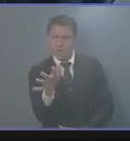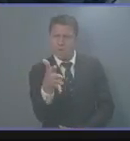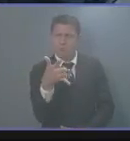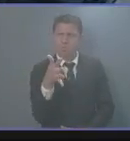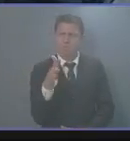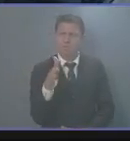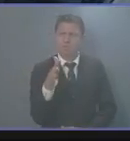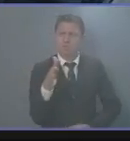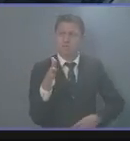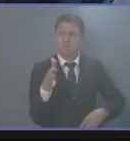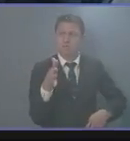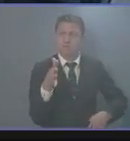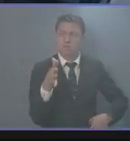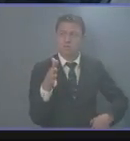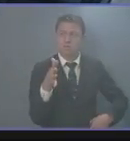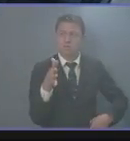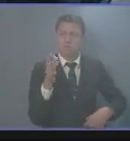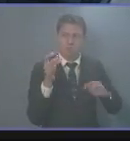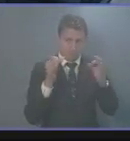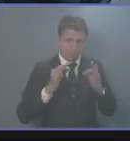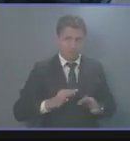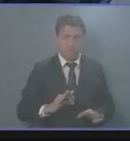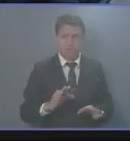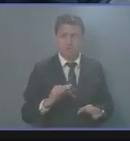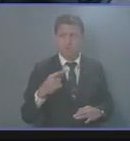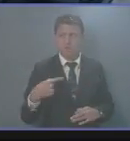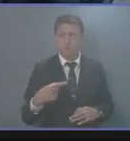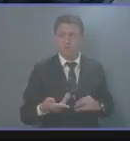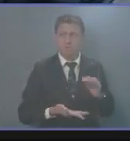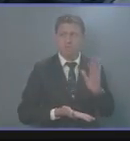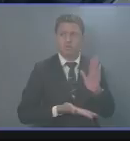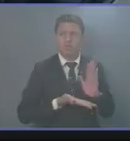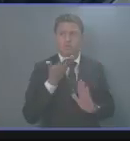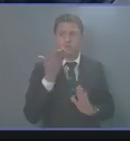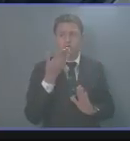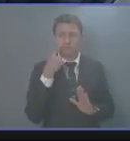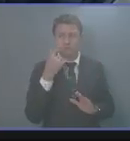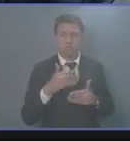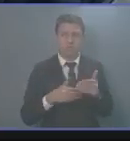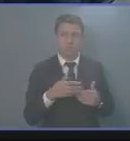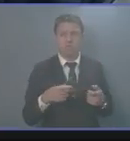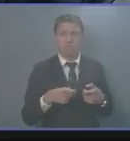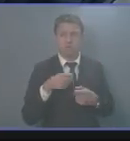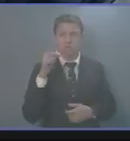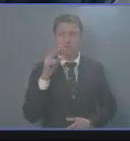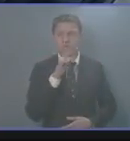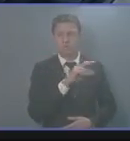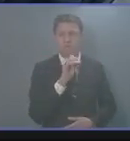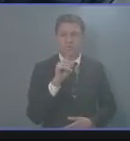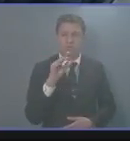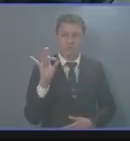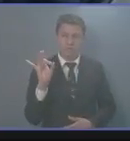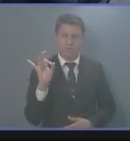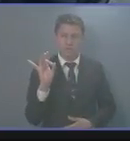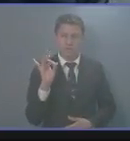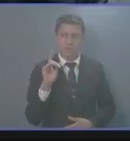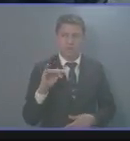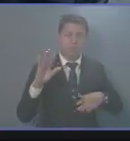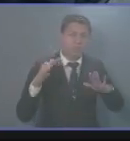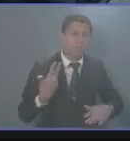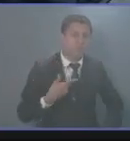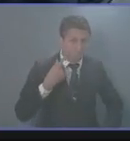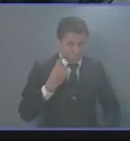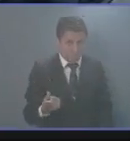un poco más en relación al crecimiento que tuvimos en el año 2017. Si vemos